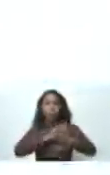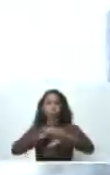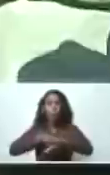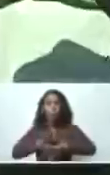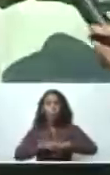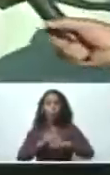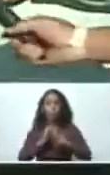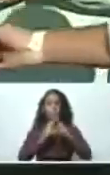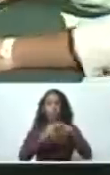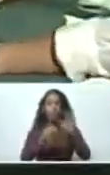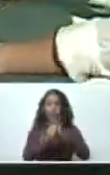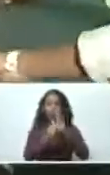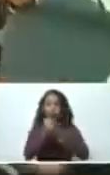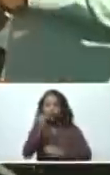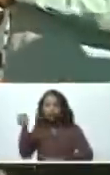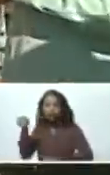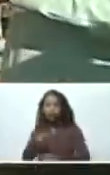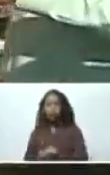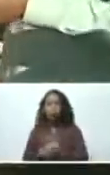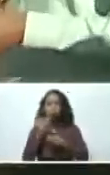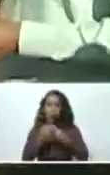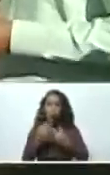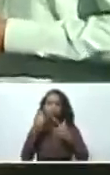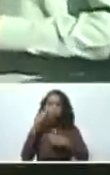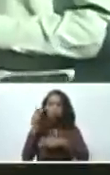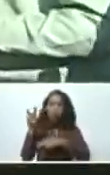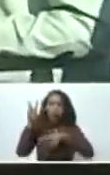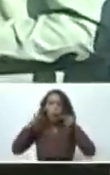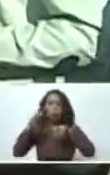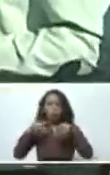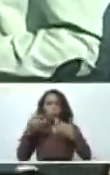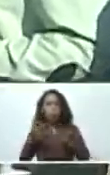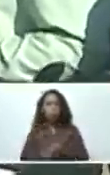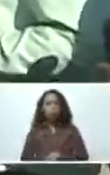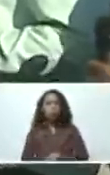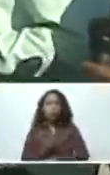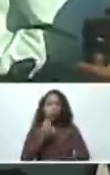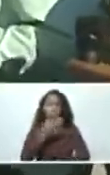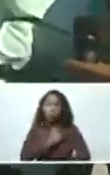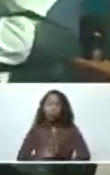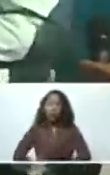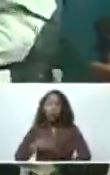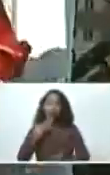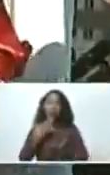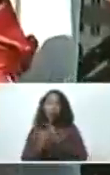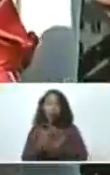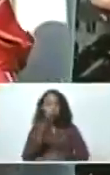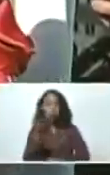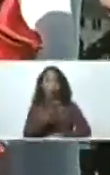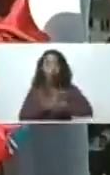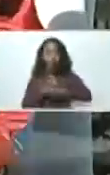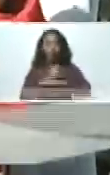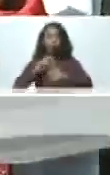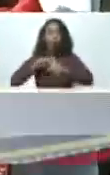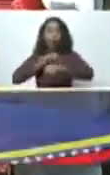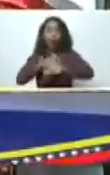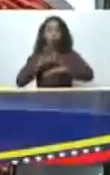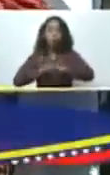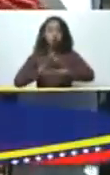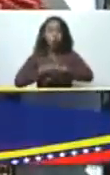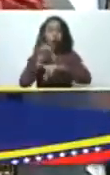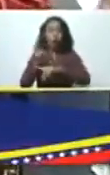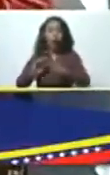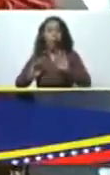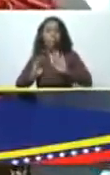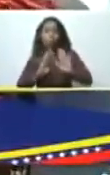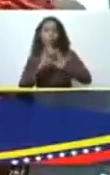Préstale un micrófono ahí, pues. ¿Cómo está todo? ¿Cómo ves esta exposición? Bueno, presidente, primero darle las gracias a usted y al gobernador Héctor Rodríguez, porque sin ese